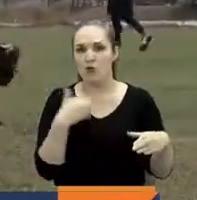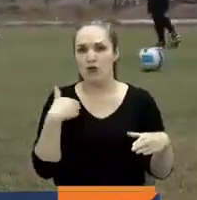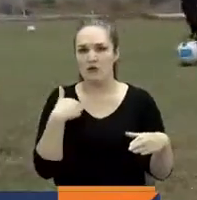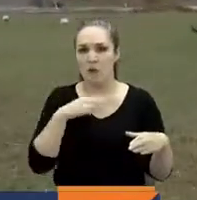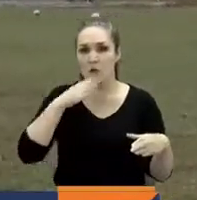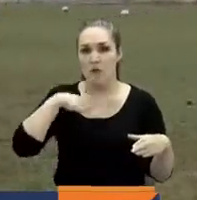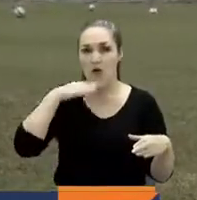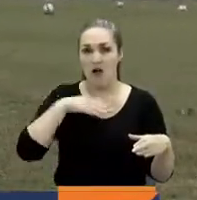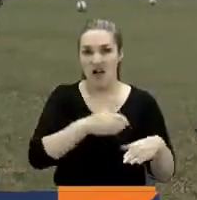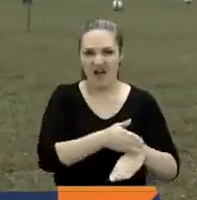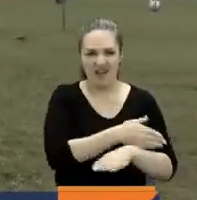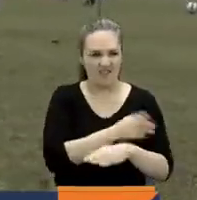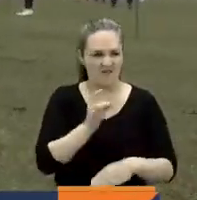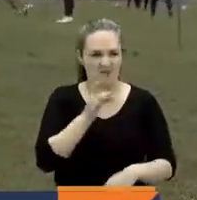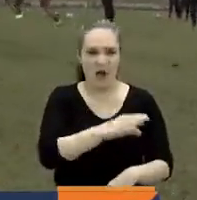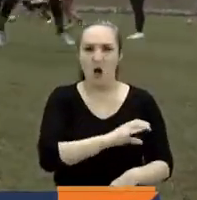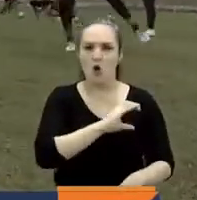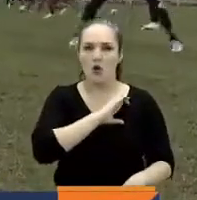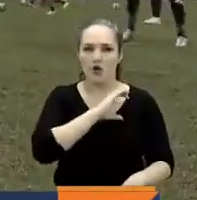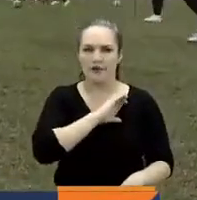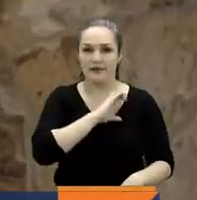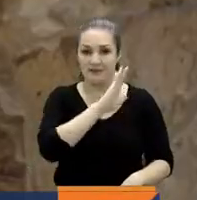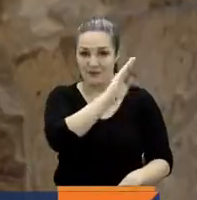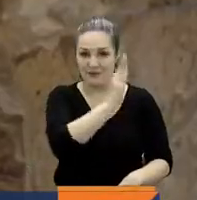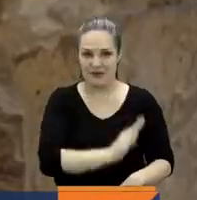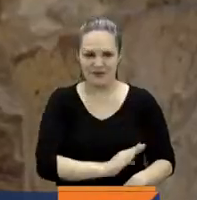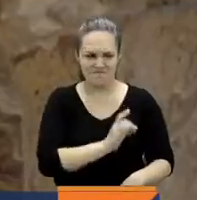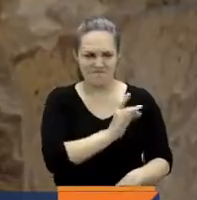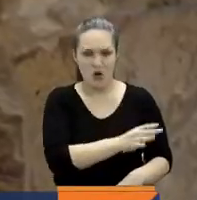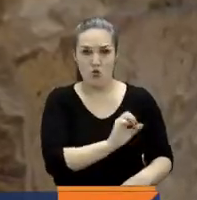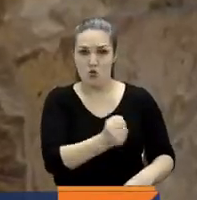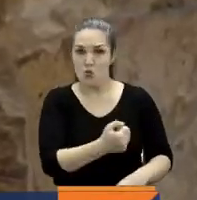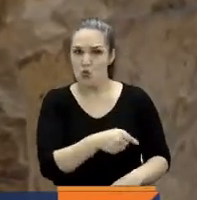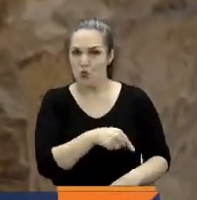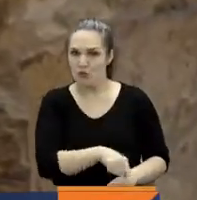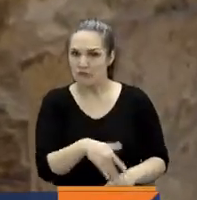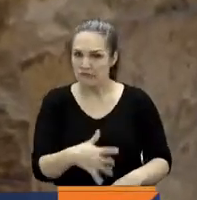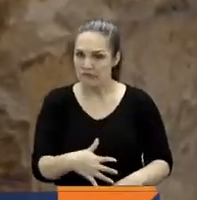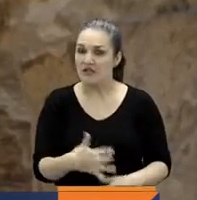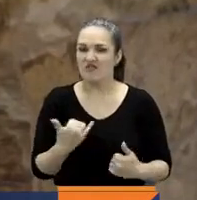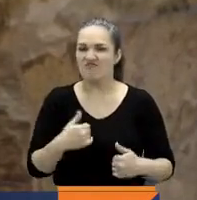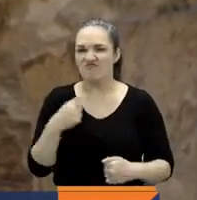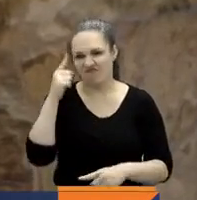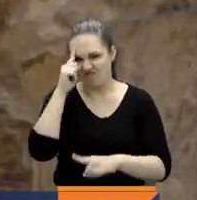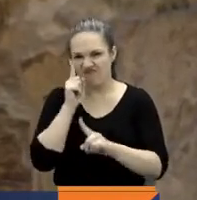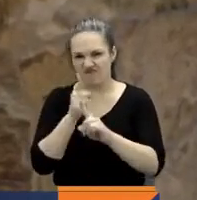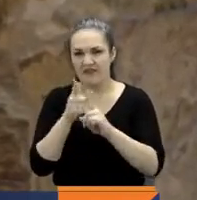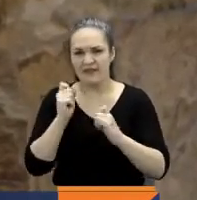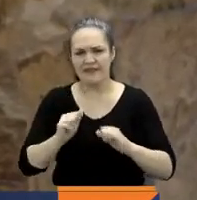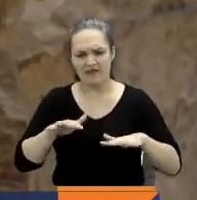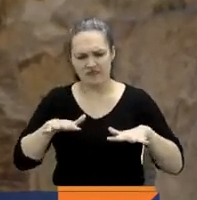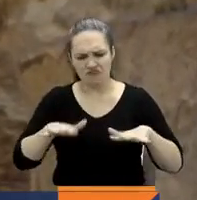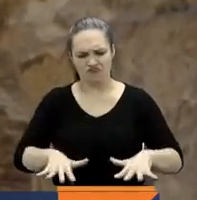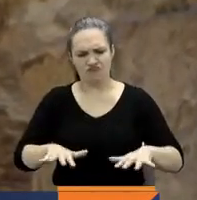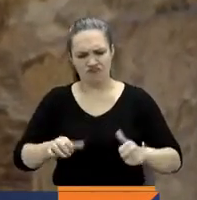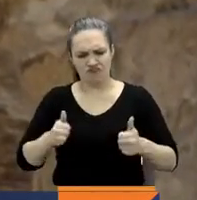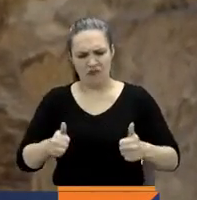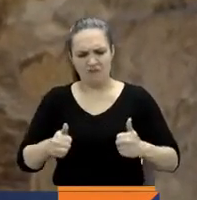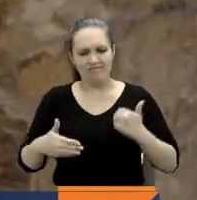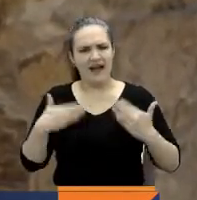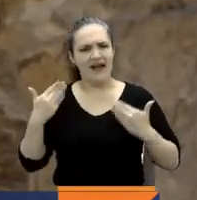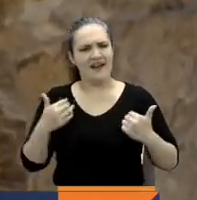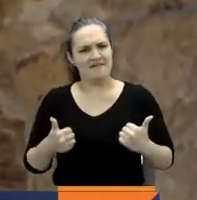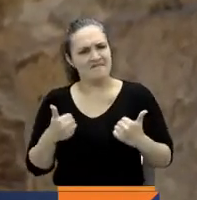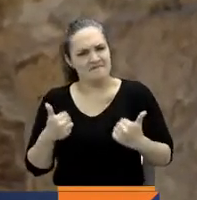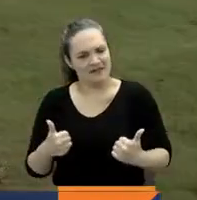dejaron en el camino a corinthians y tienen un fútbol aguerrido Yo siempre he dicho que tenemos que salir con nuestra identidad de juego nuestra alegría y